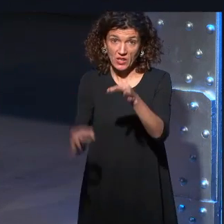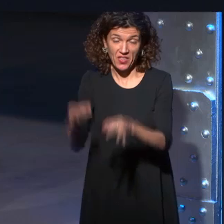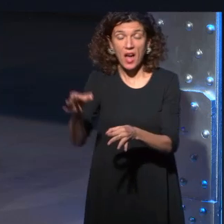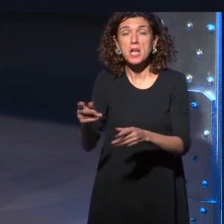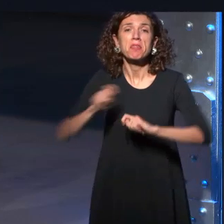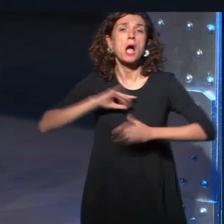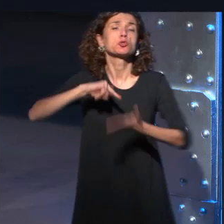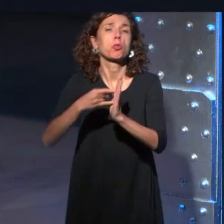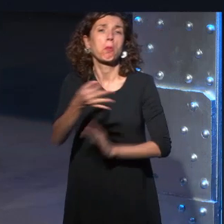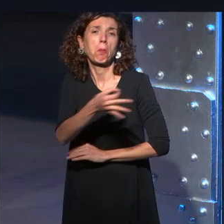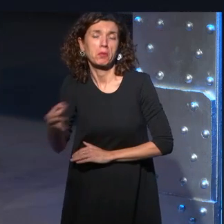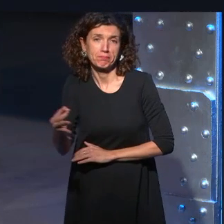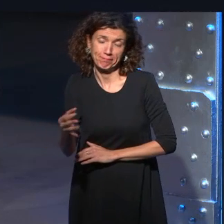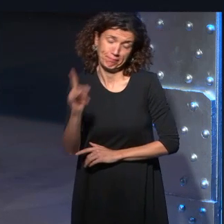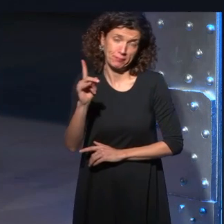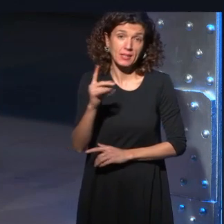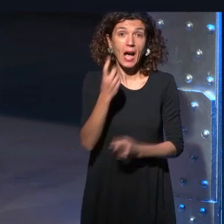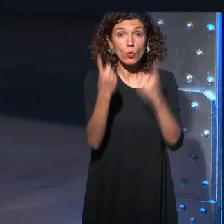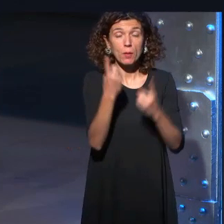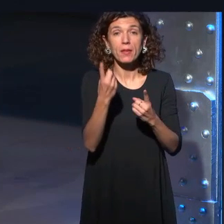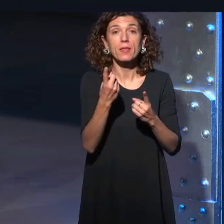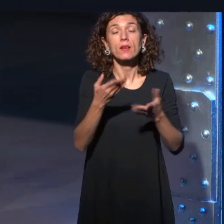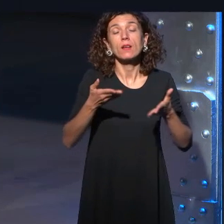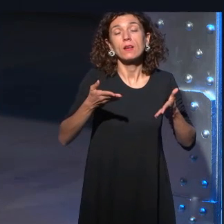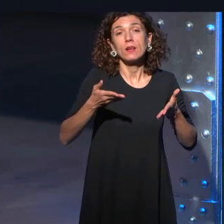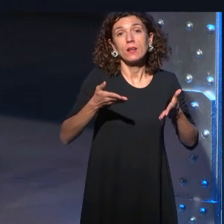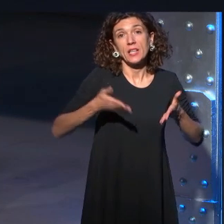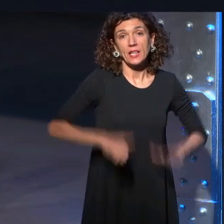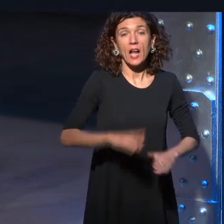resolverlo. Alguna vez le planteé esto a la hija de Robert Kennedy